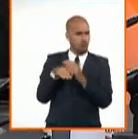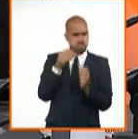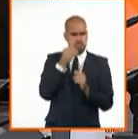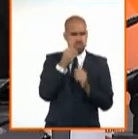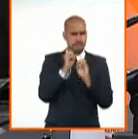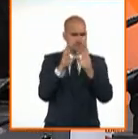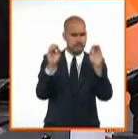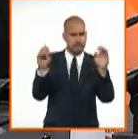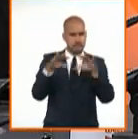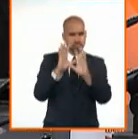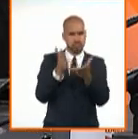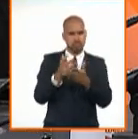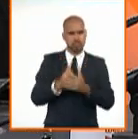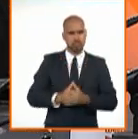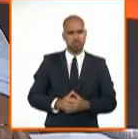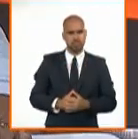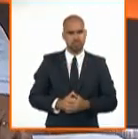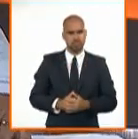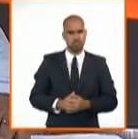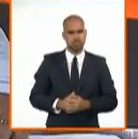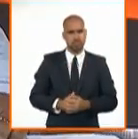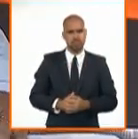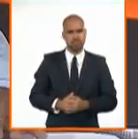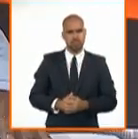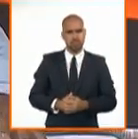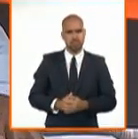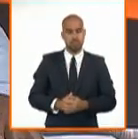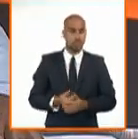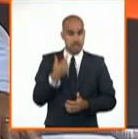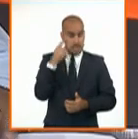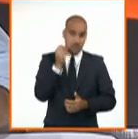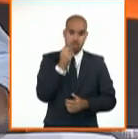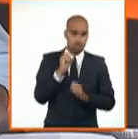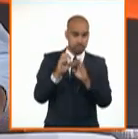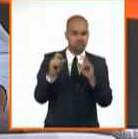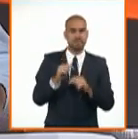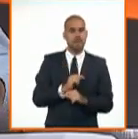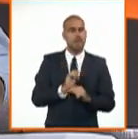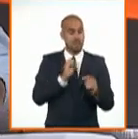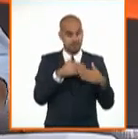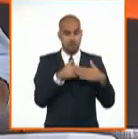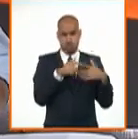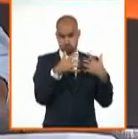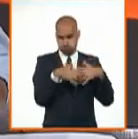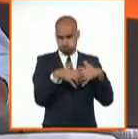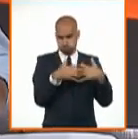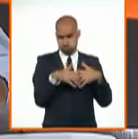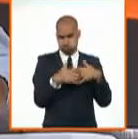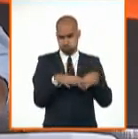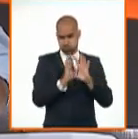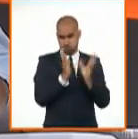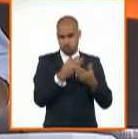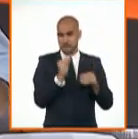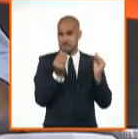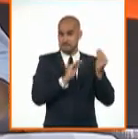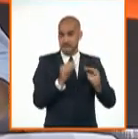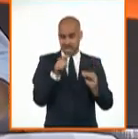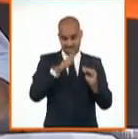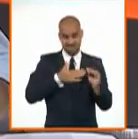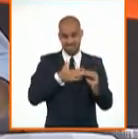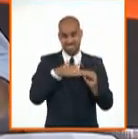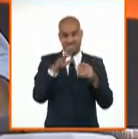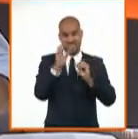cuando dentro de los menos bueno quizás lo puedo poner en la agencia hay una capacidad de fabricación y de construcción y de reparación